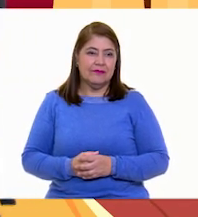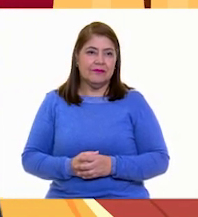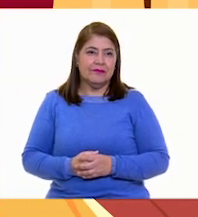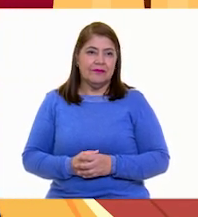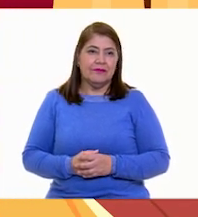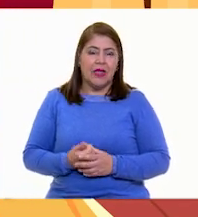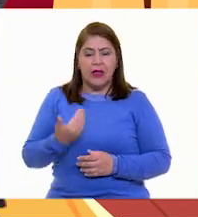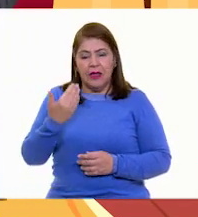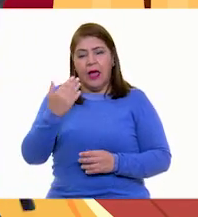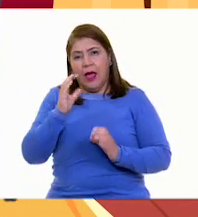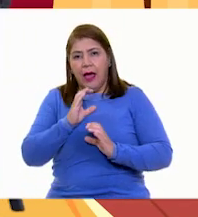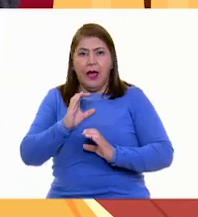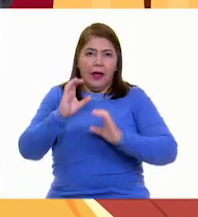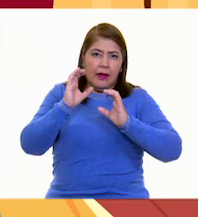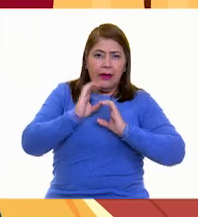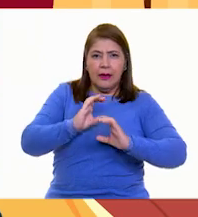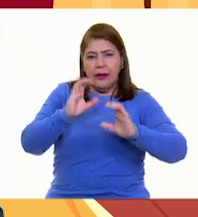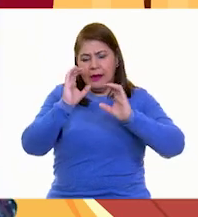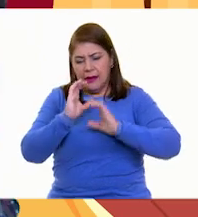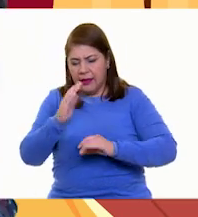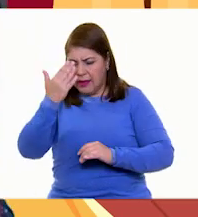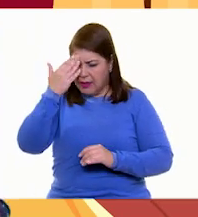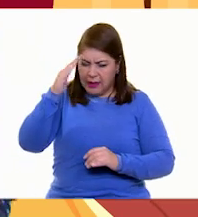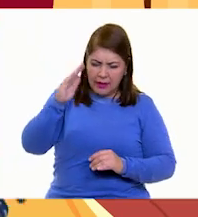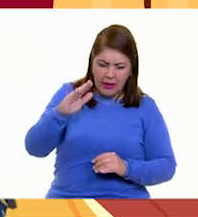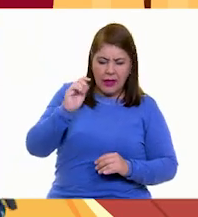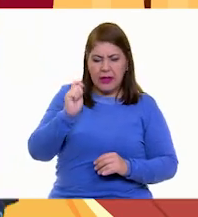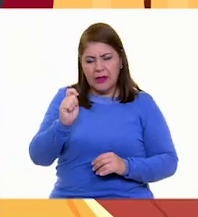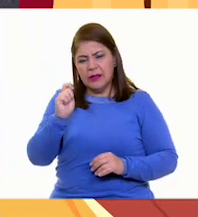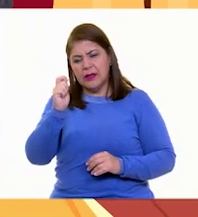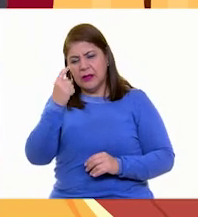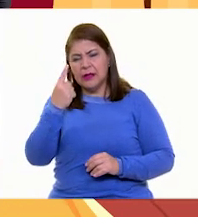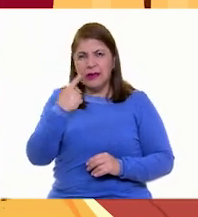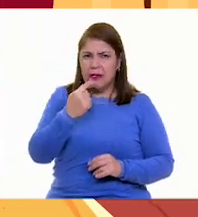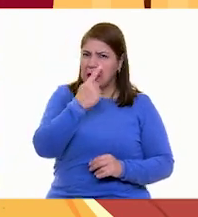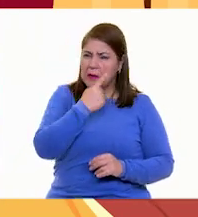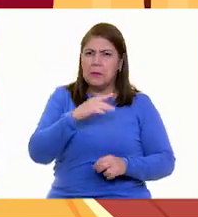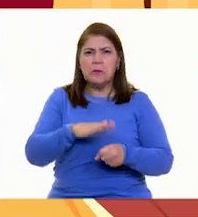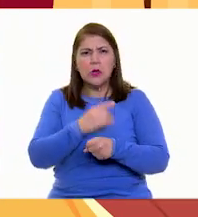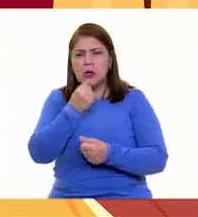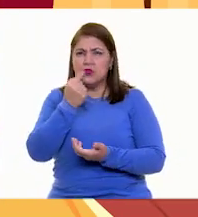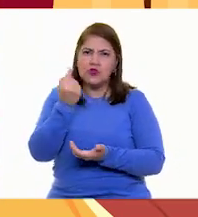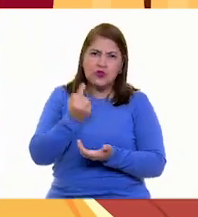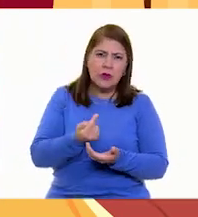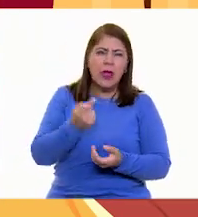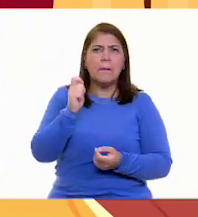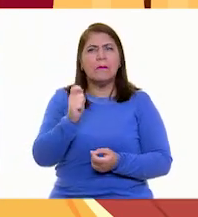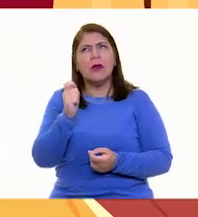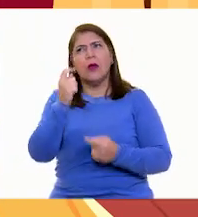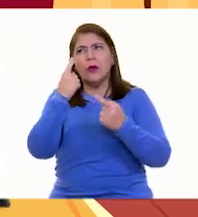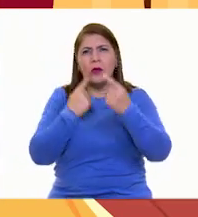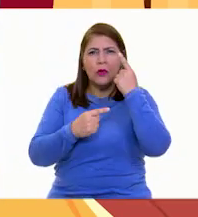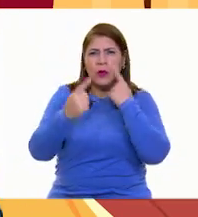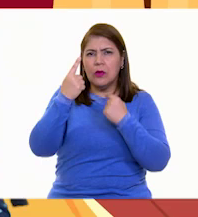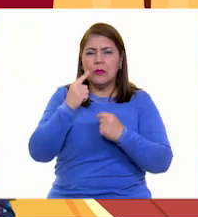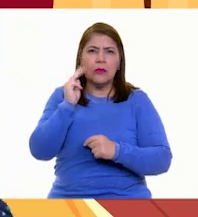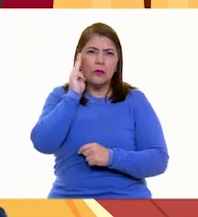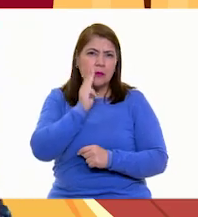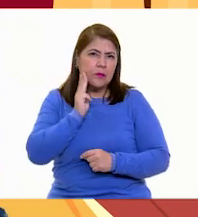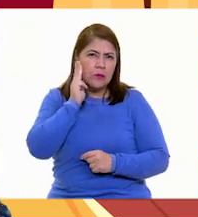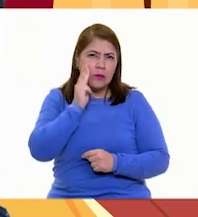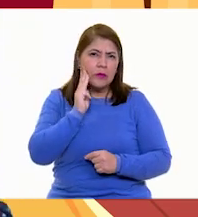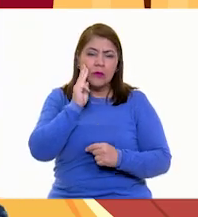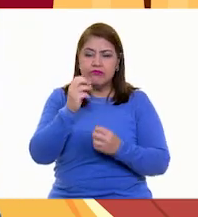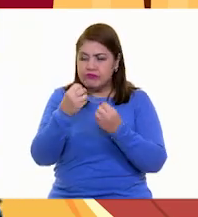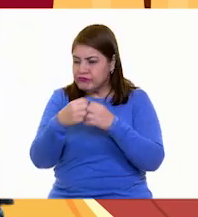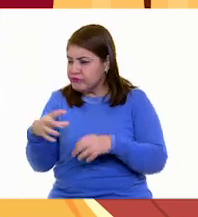Señora Santana, ¿por qué llora el niño? Por una manzana que se